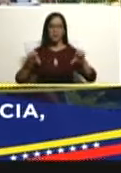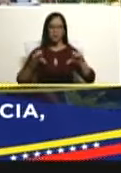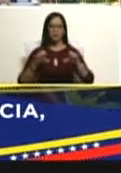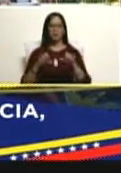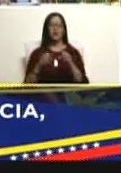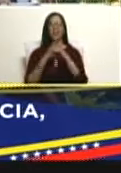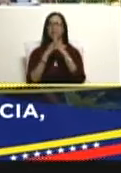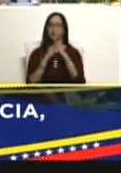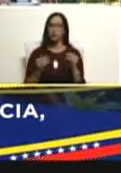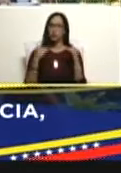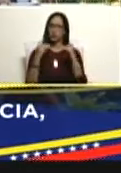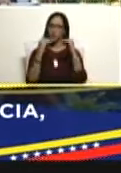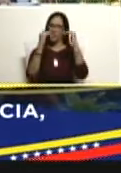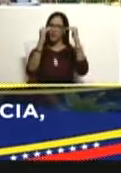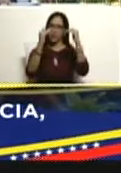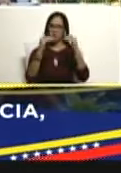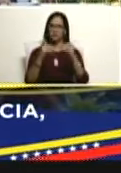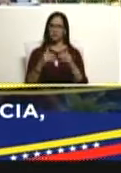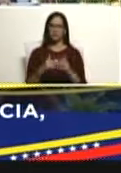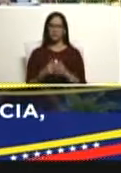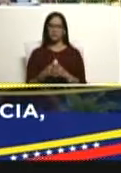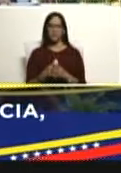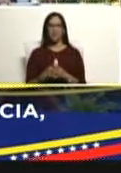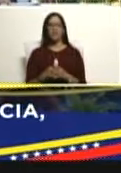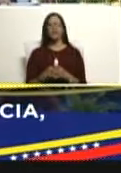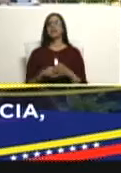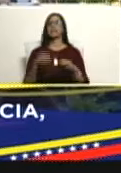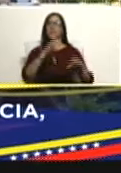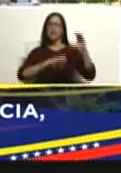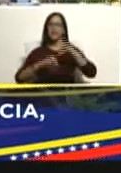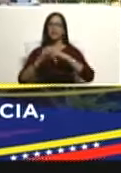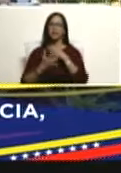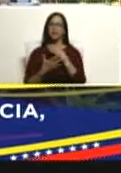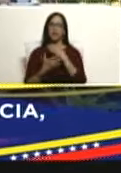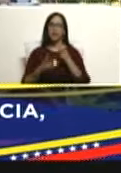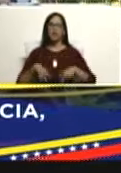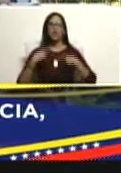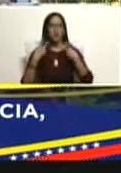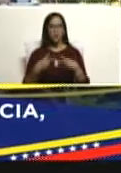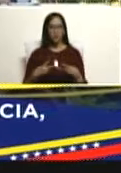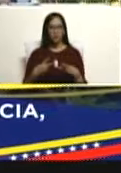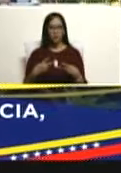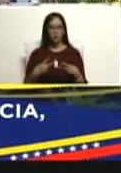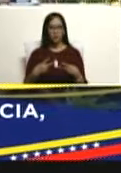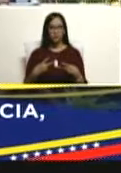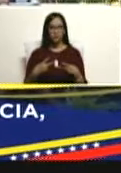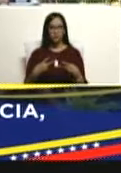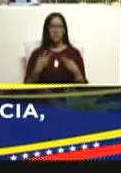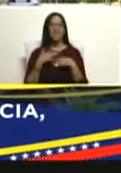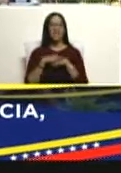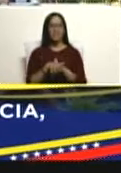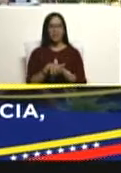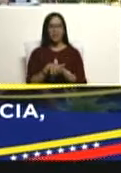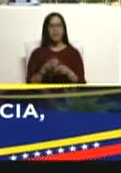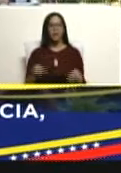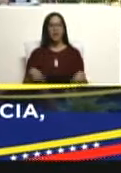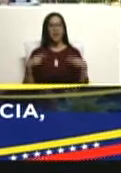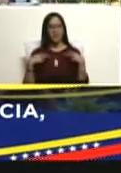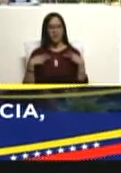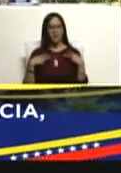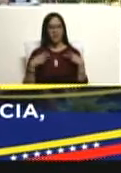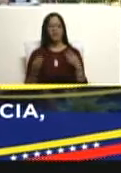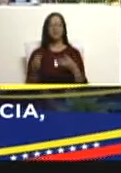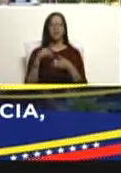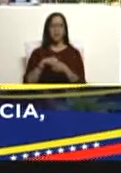en todos sus niveles, ciencia, tecnología e innovación integral para la vida y